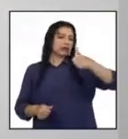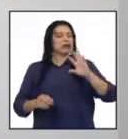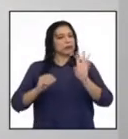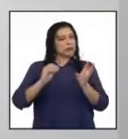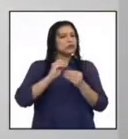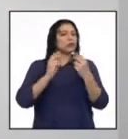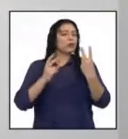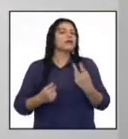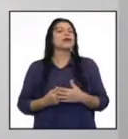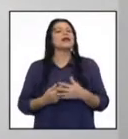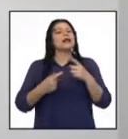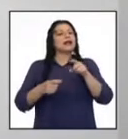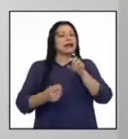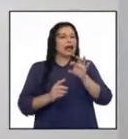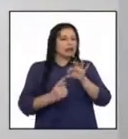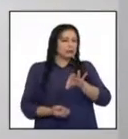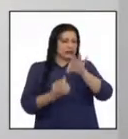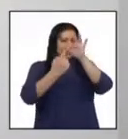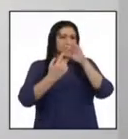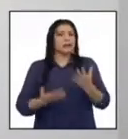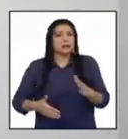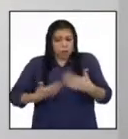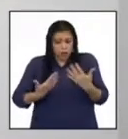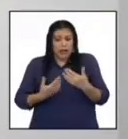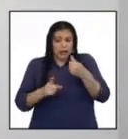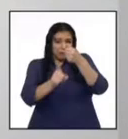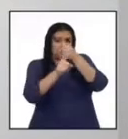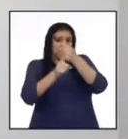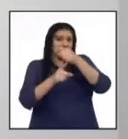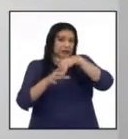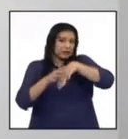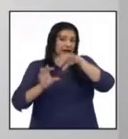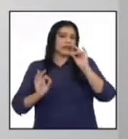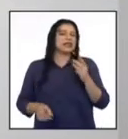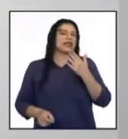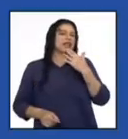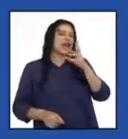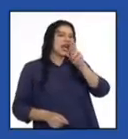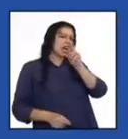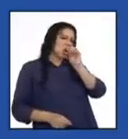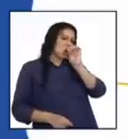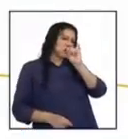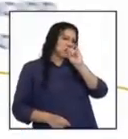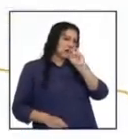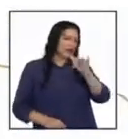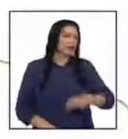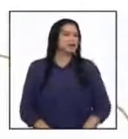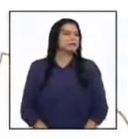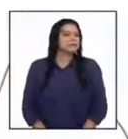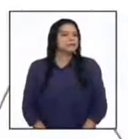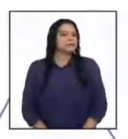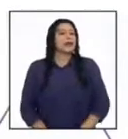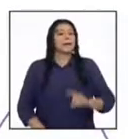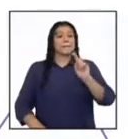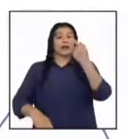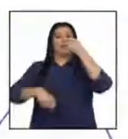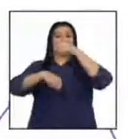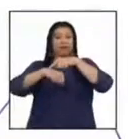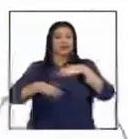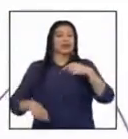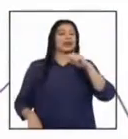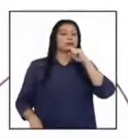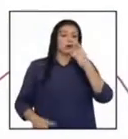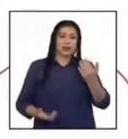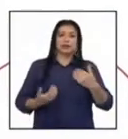suplentes, y especialmente como candidatas, según Roicida Aguilar. Siendo la primera vez que las